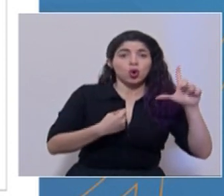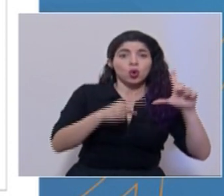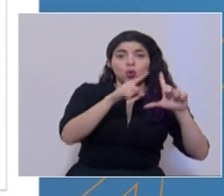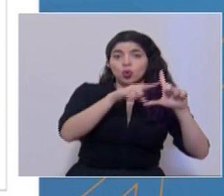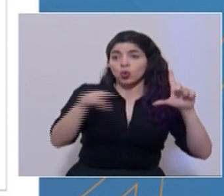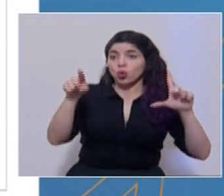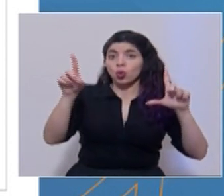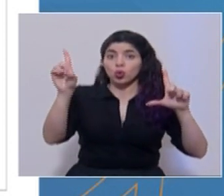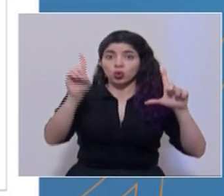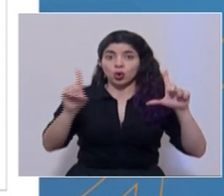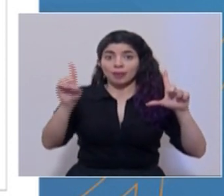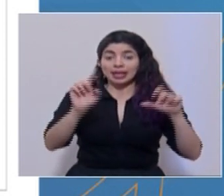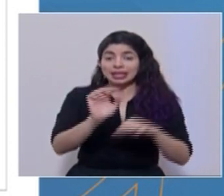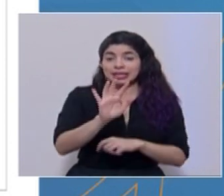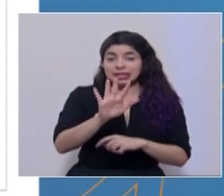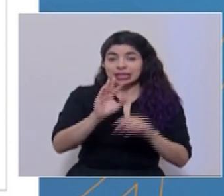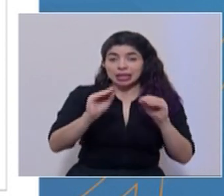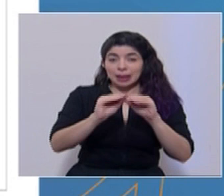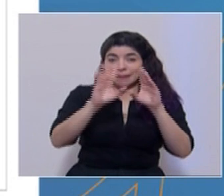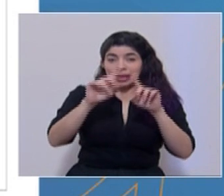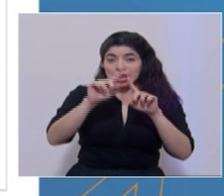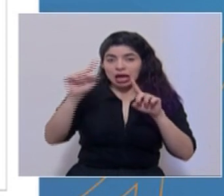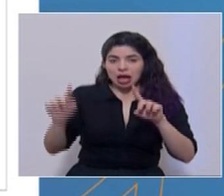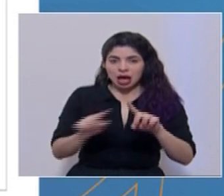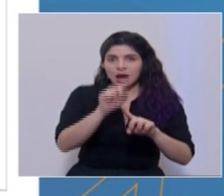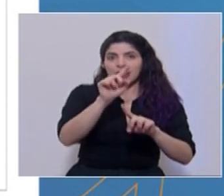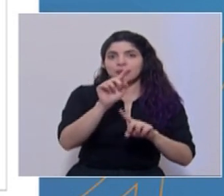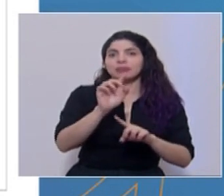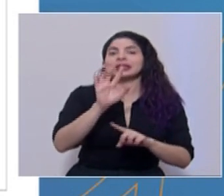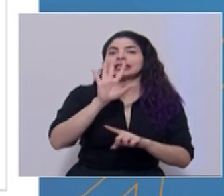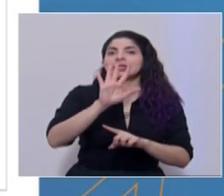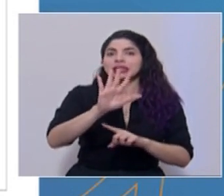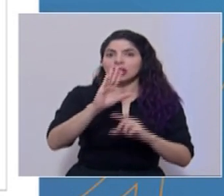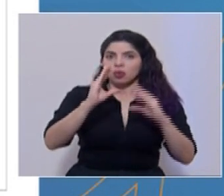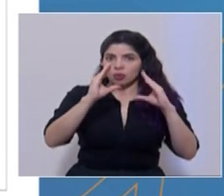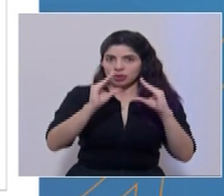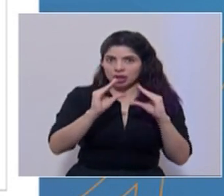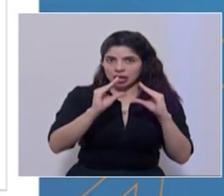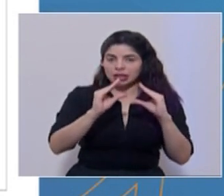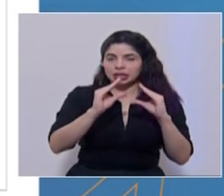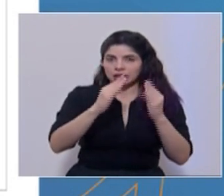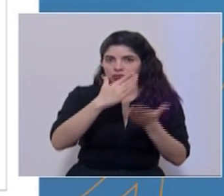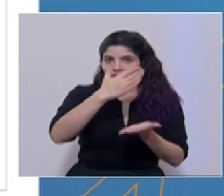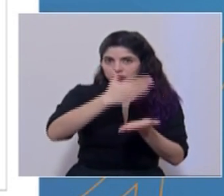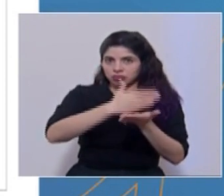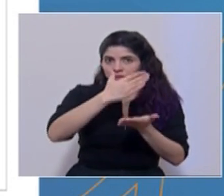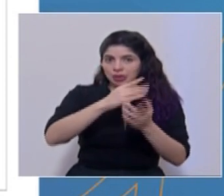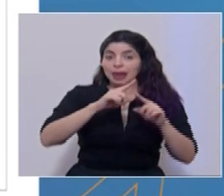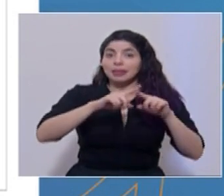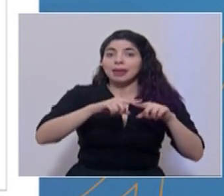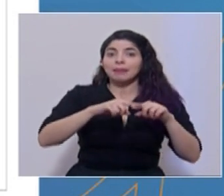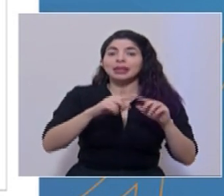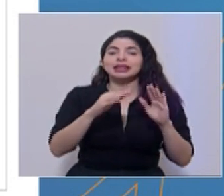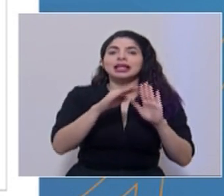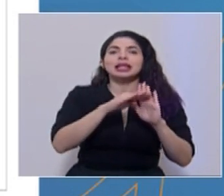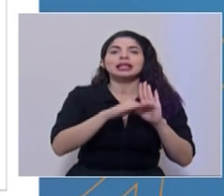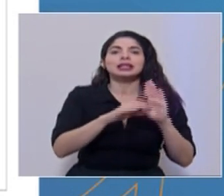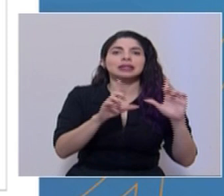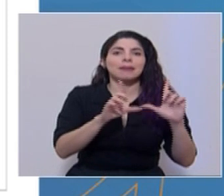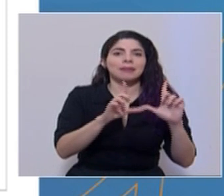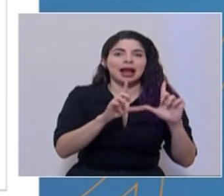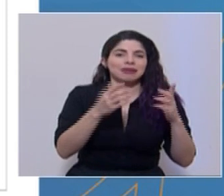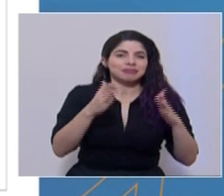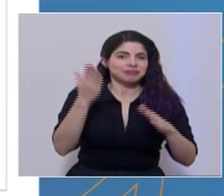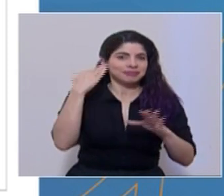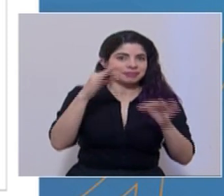a domingo de 5 de la mañana a 5 p.m. según la lista de placas